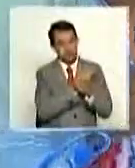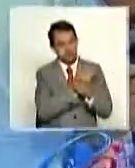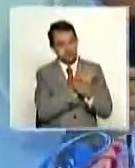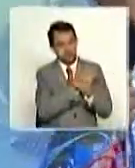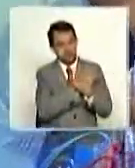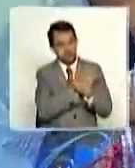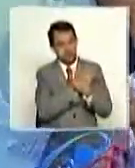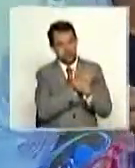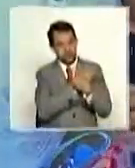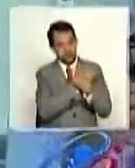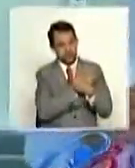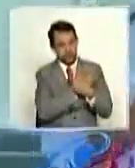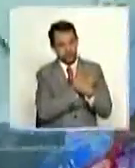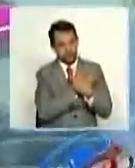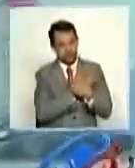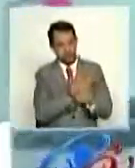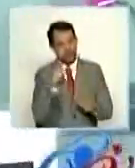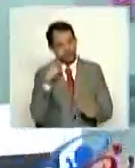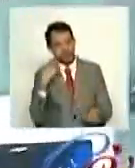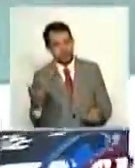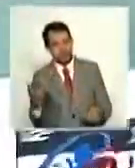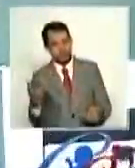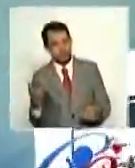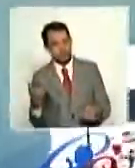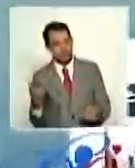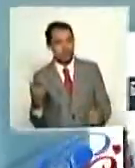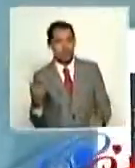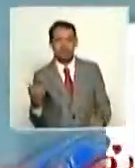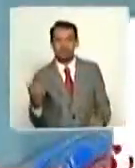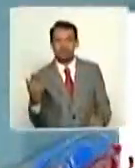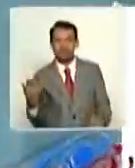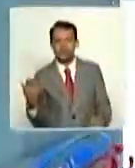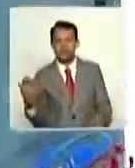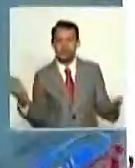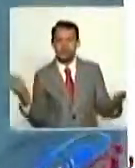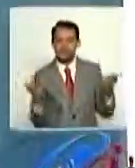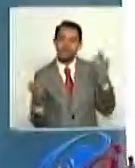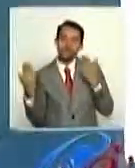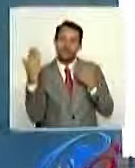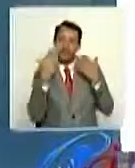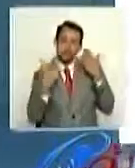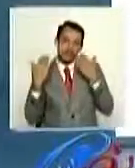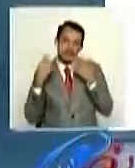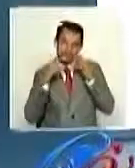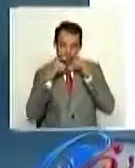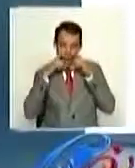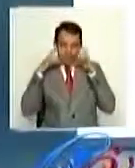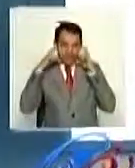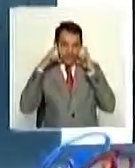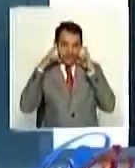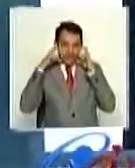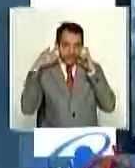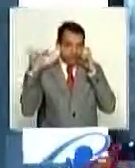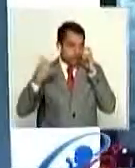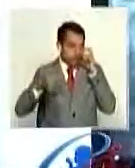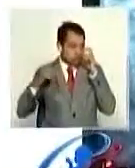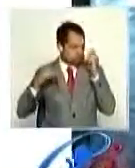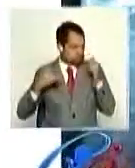acompañar, podemos mirar aquí un examen común y corriente de